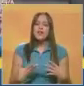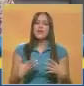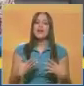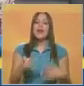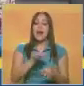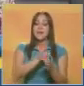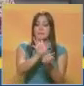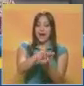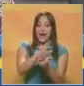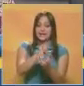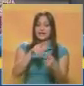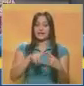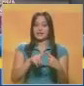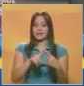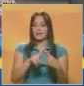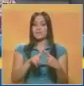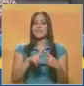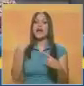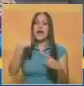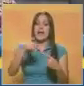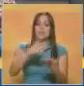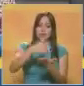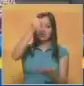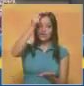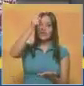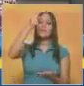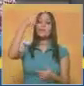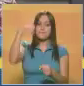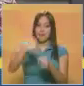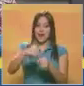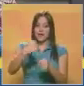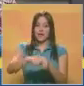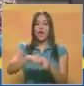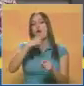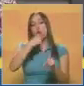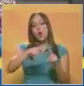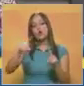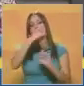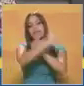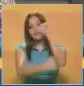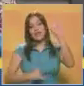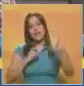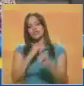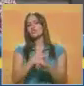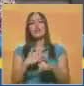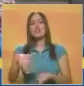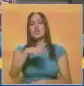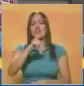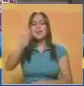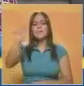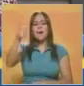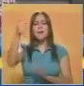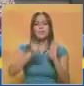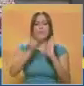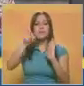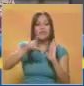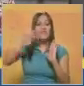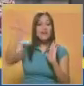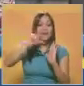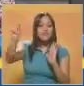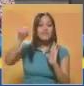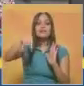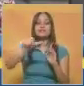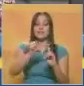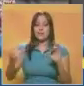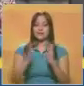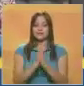la Isla de Margarita, así como Puerto Ordaz y Maracaibo. Mientras que en los destinos internacionales que han sido más solicitados durante esta